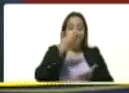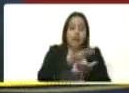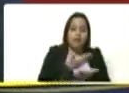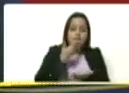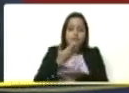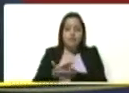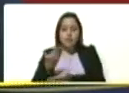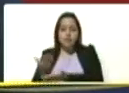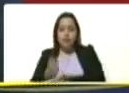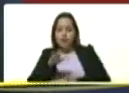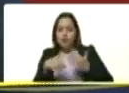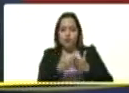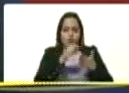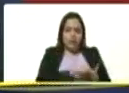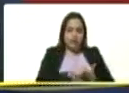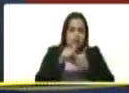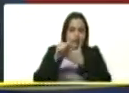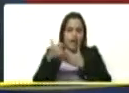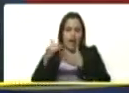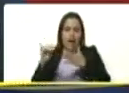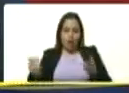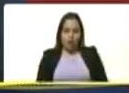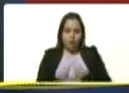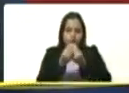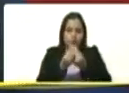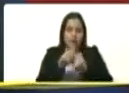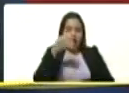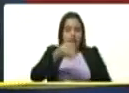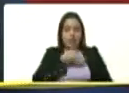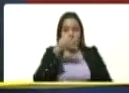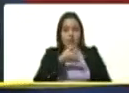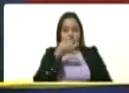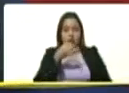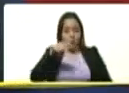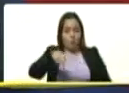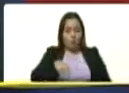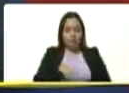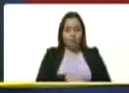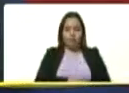a todos los líderes que nos han acompañado en la tarde de hoy.